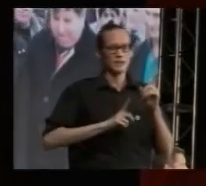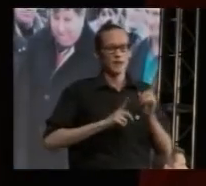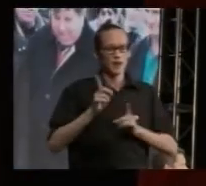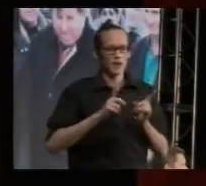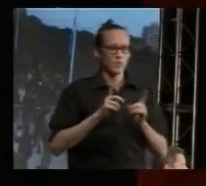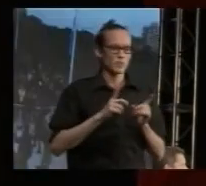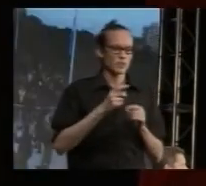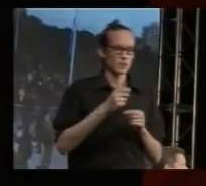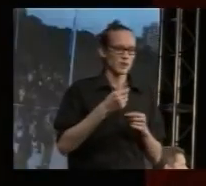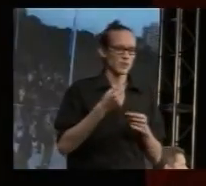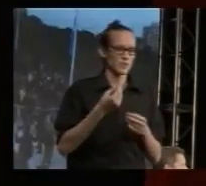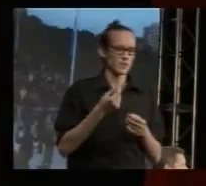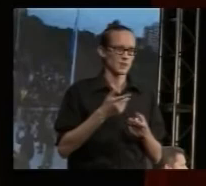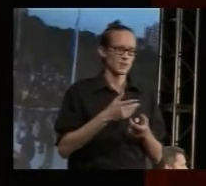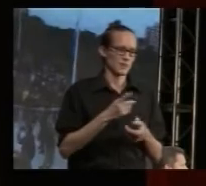va enterrada.